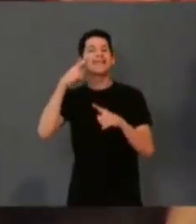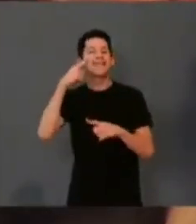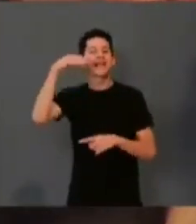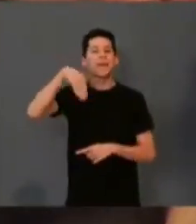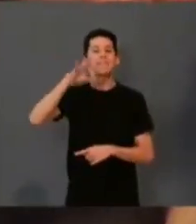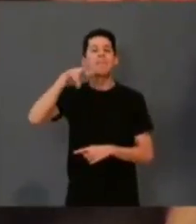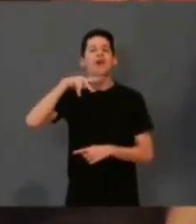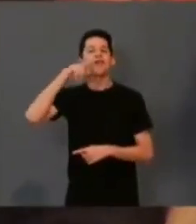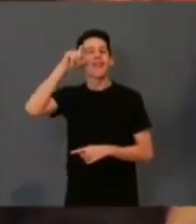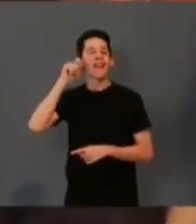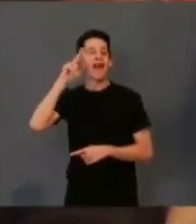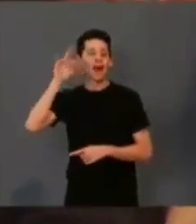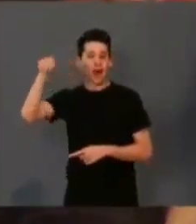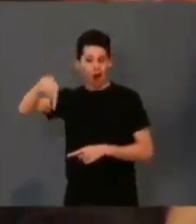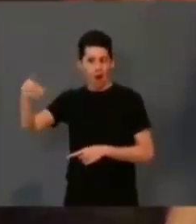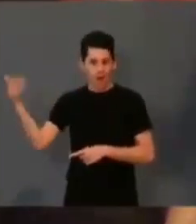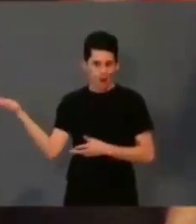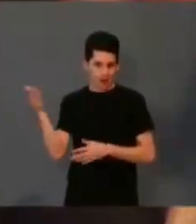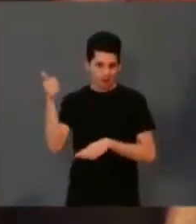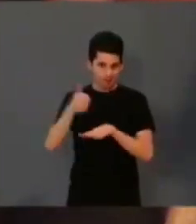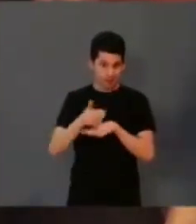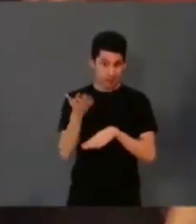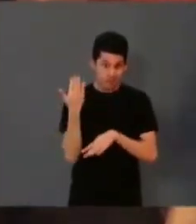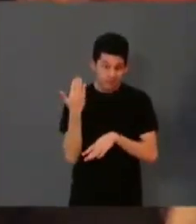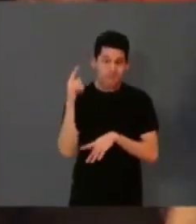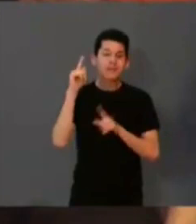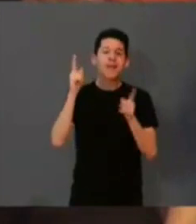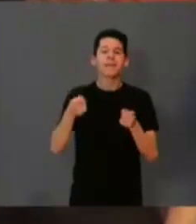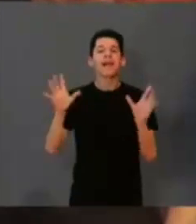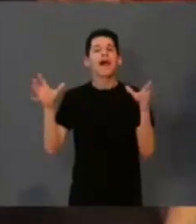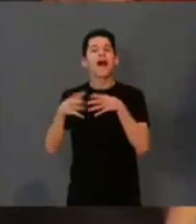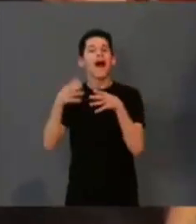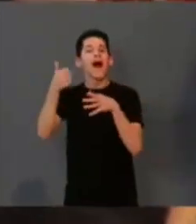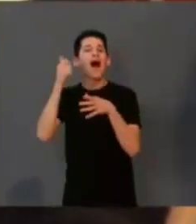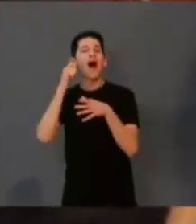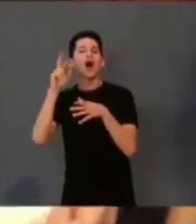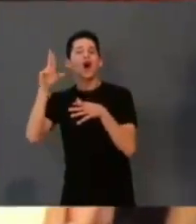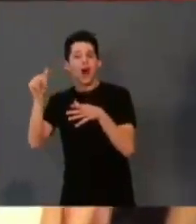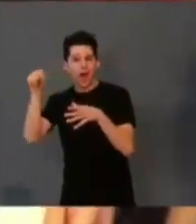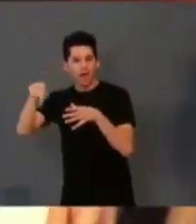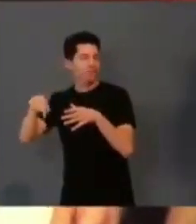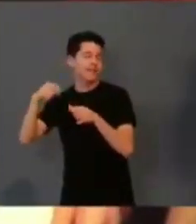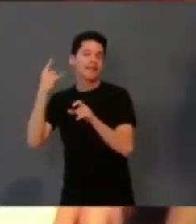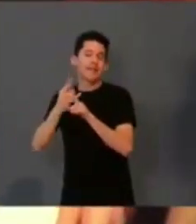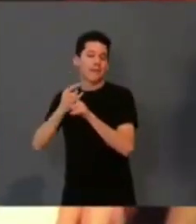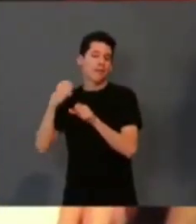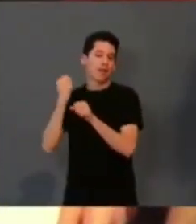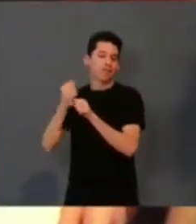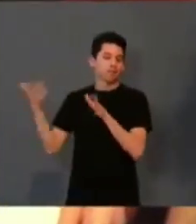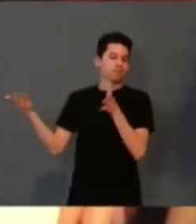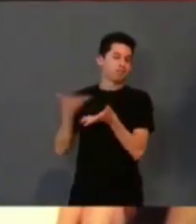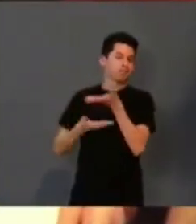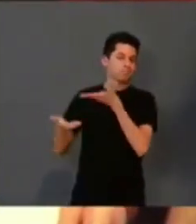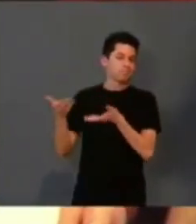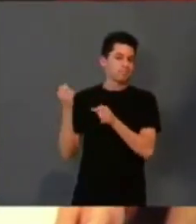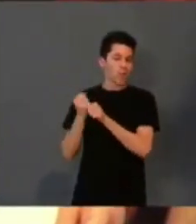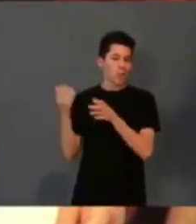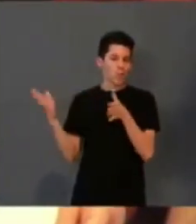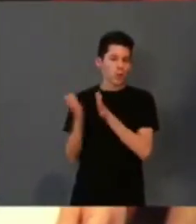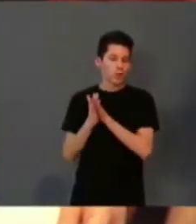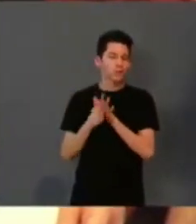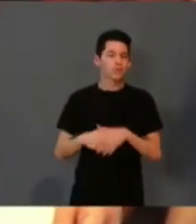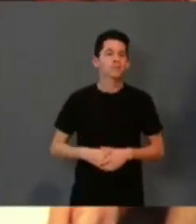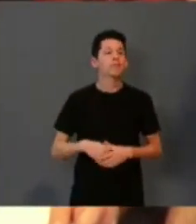se suma y ahora que también nos estuvo acompañando en todo el proceso Cuál es nuestra expectativa principal